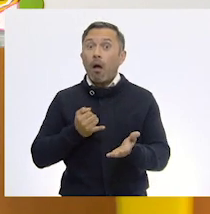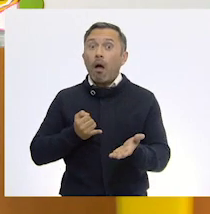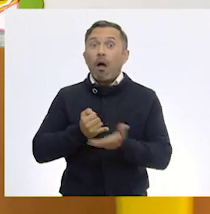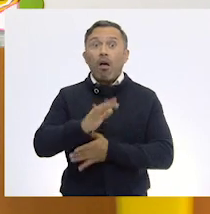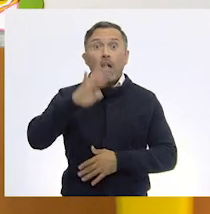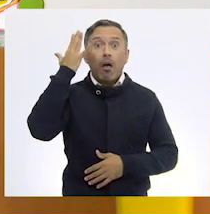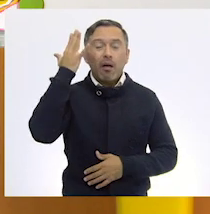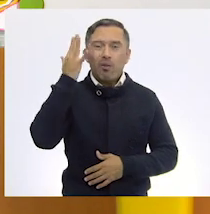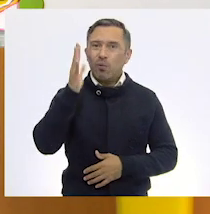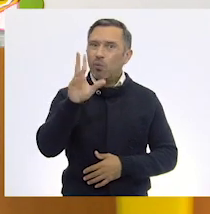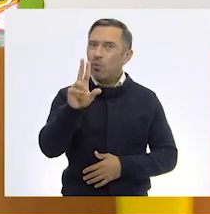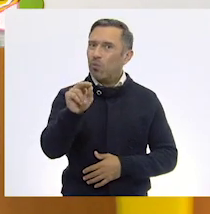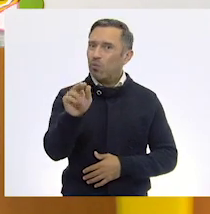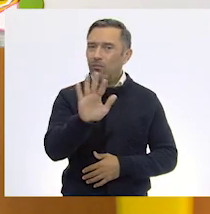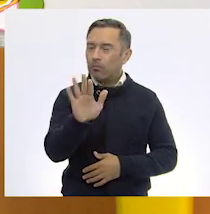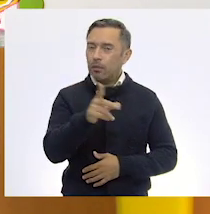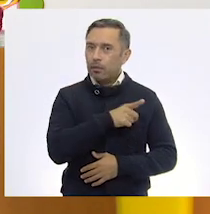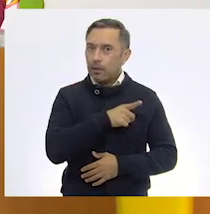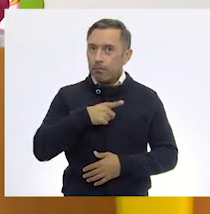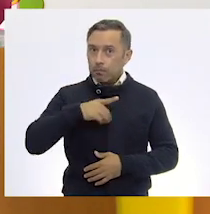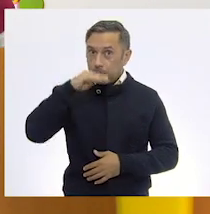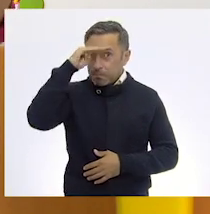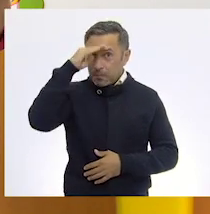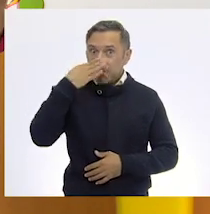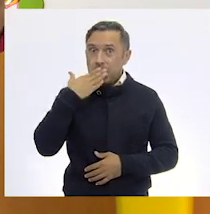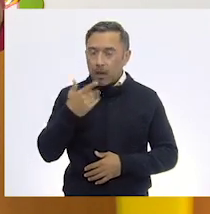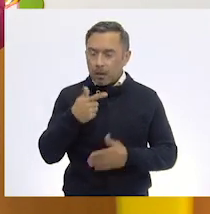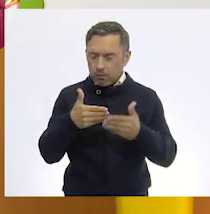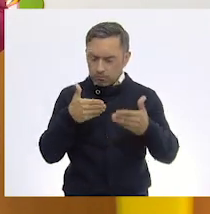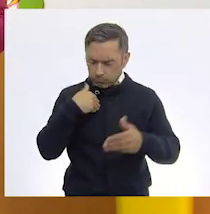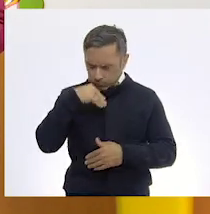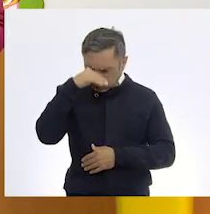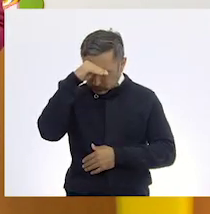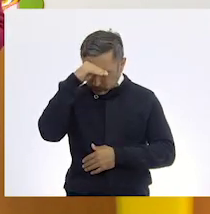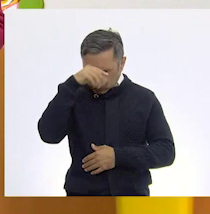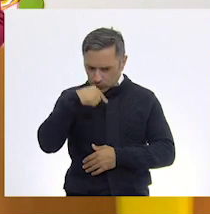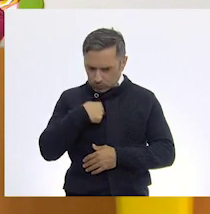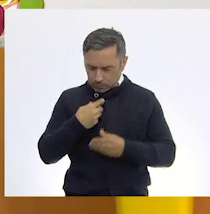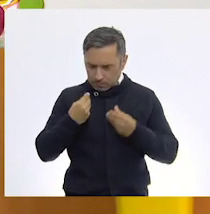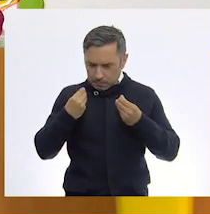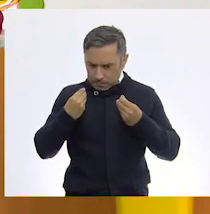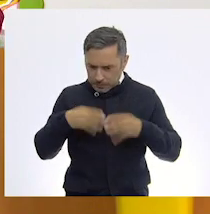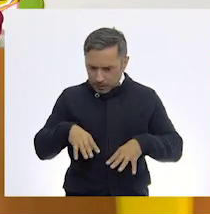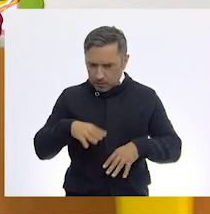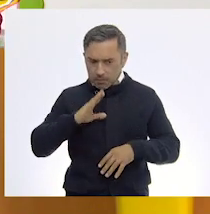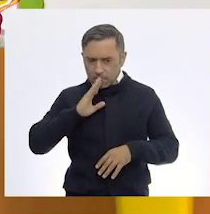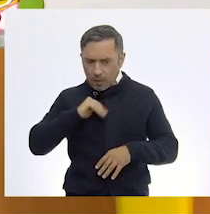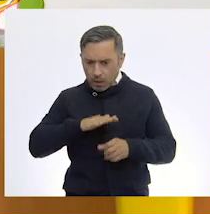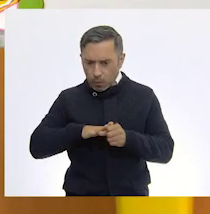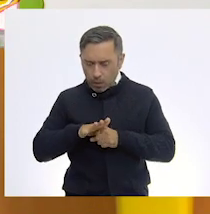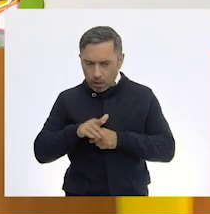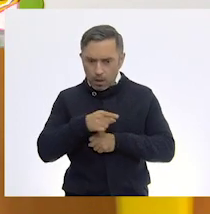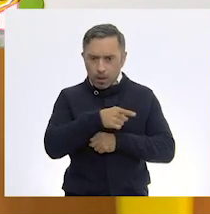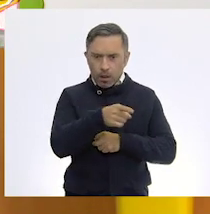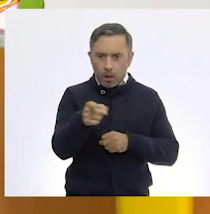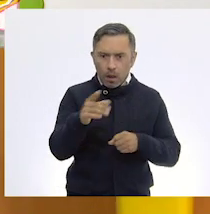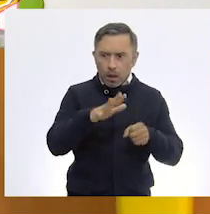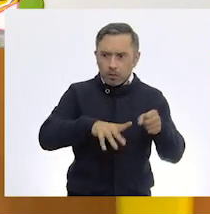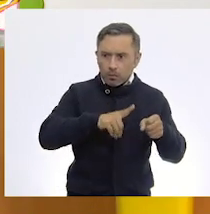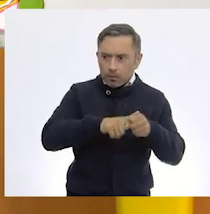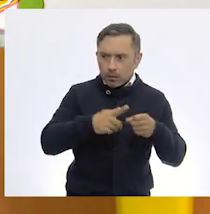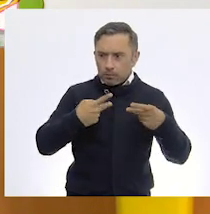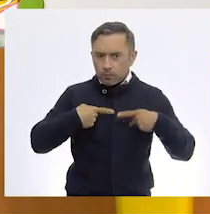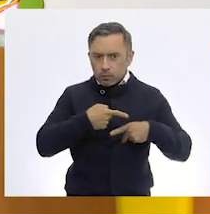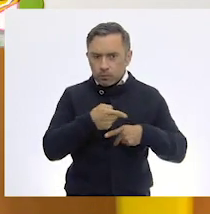el impacto que tiene en nosotros, en las demás personas y en la naturaleza, asumiendo siempre las